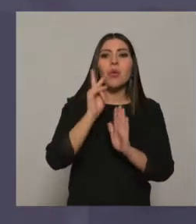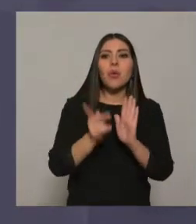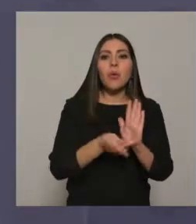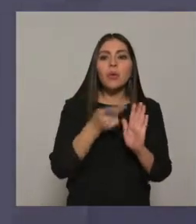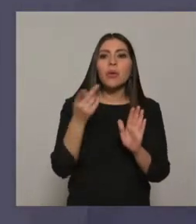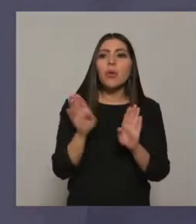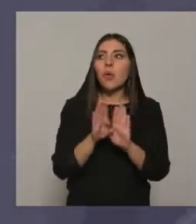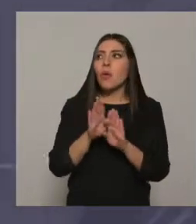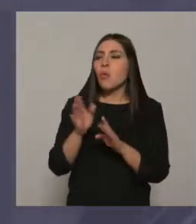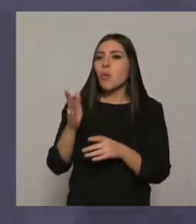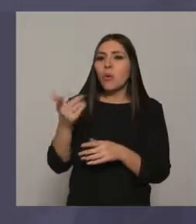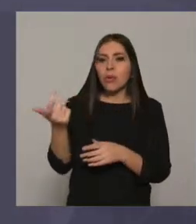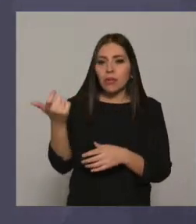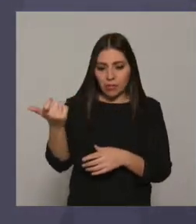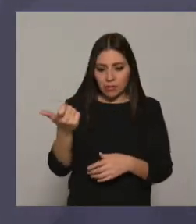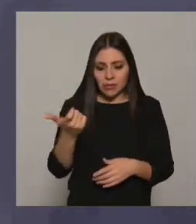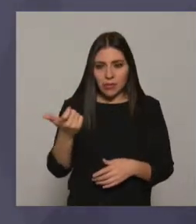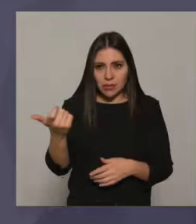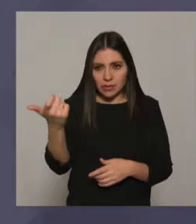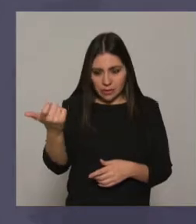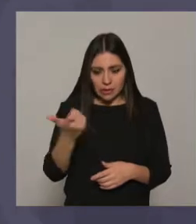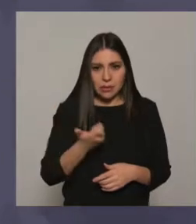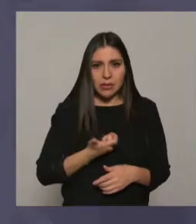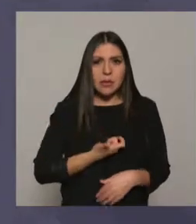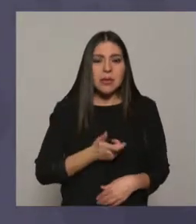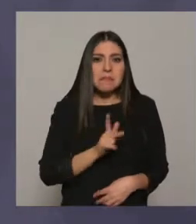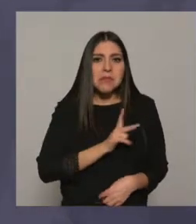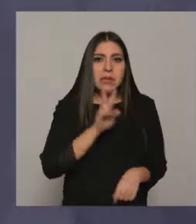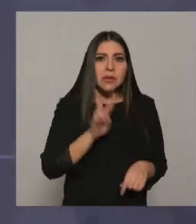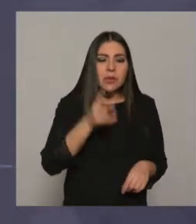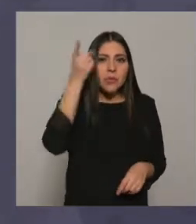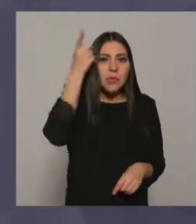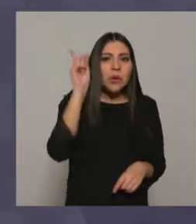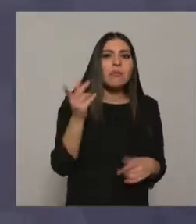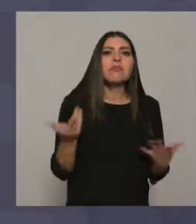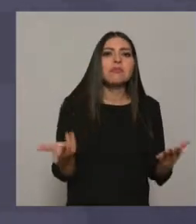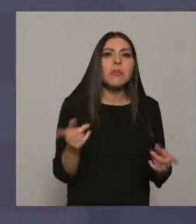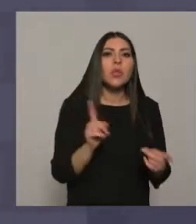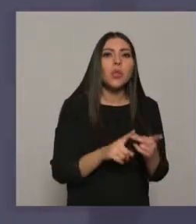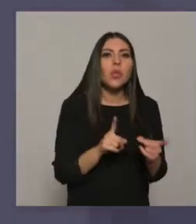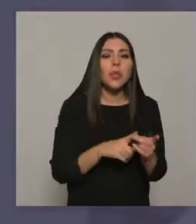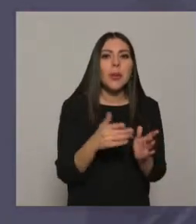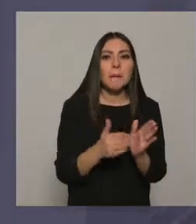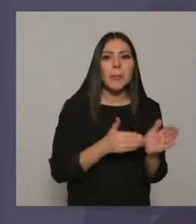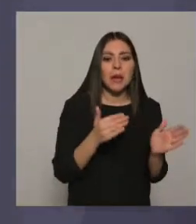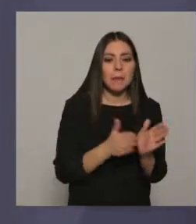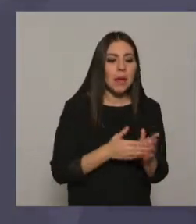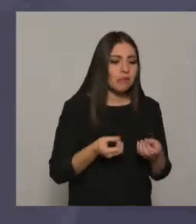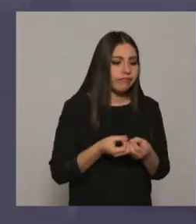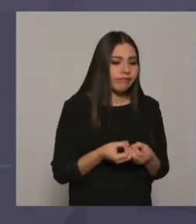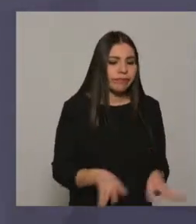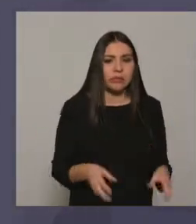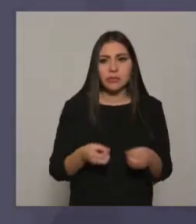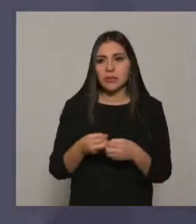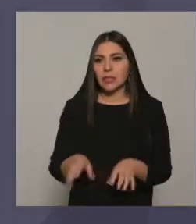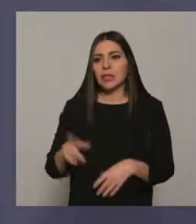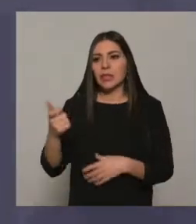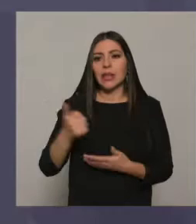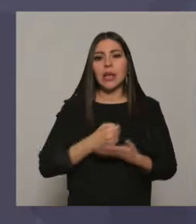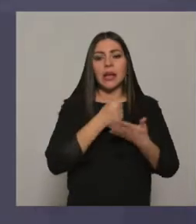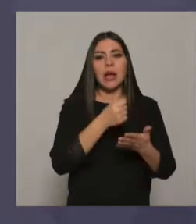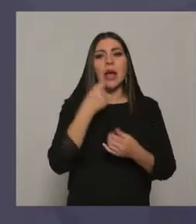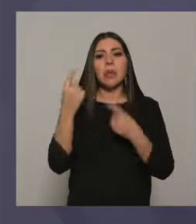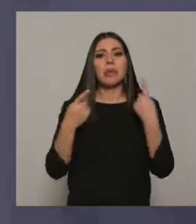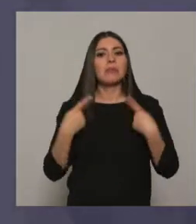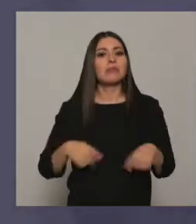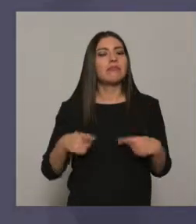dieran dinero, ¿no? Para, en primer lugar, la renta que dio el gobierno de 4,000 pesos a los damnificados, que estuvo dando ese dinero, pero había personas